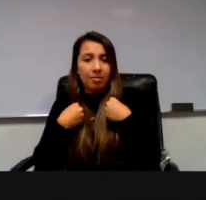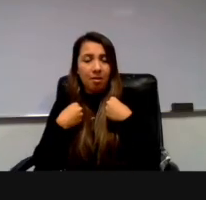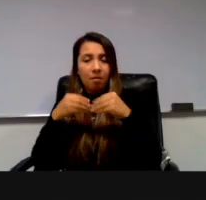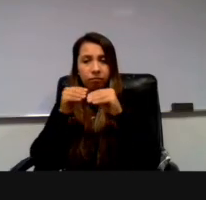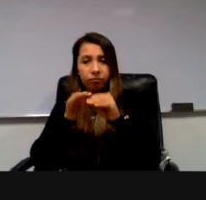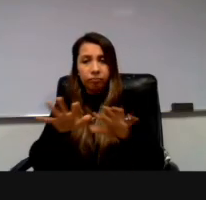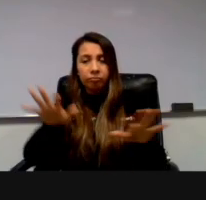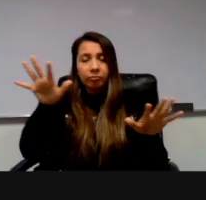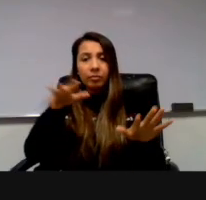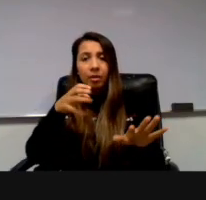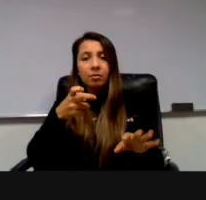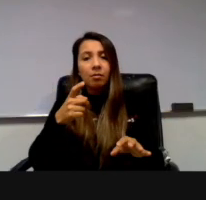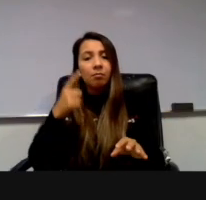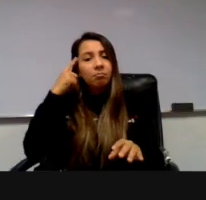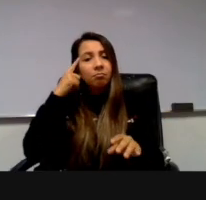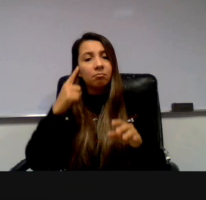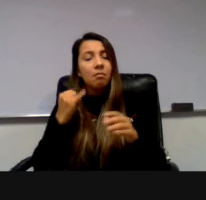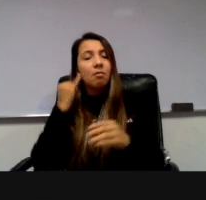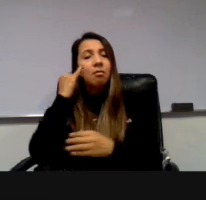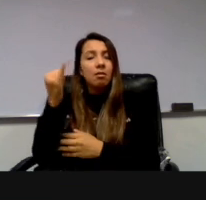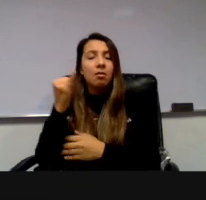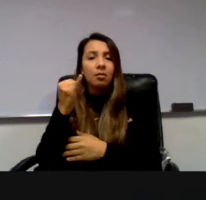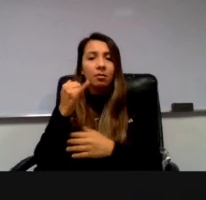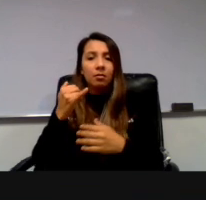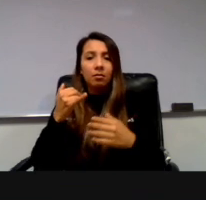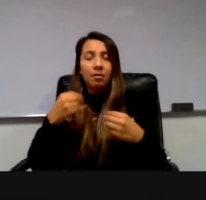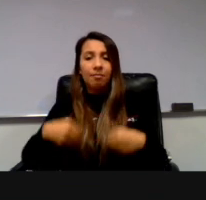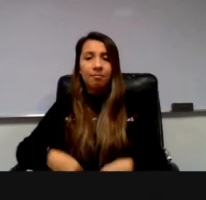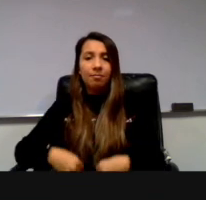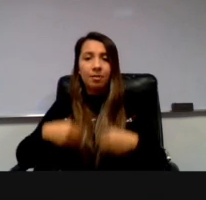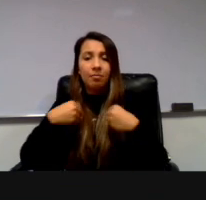de que todos los seres vivos habíamos divergido de